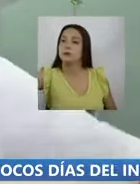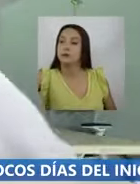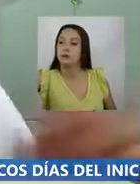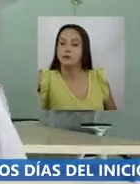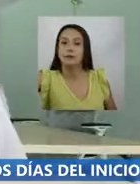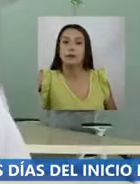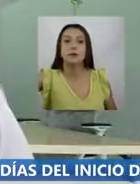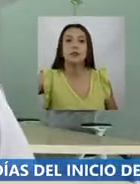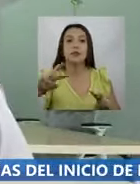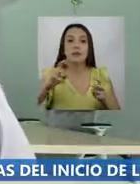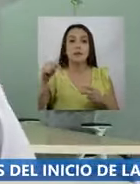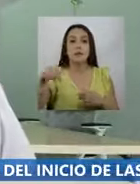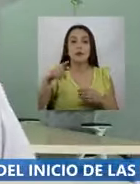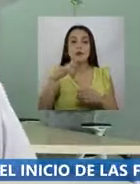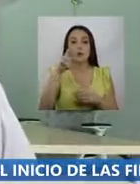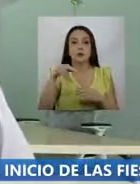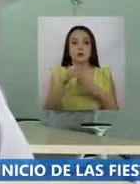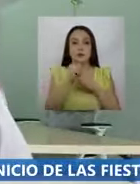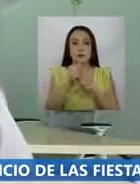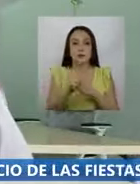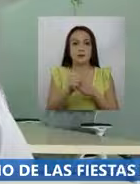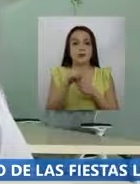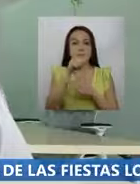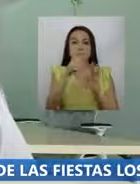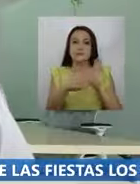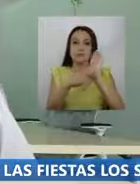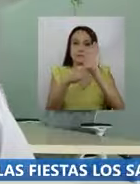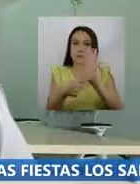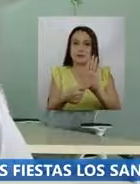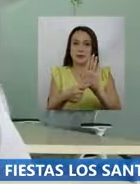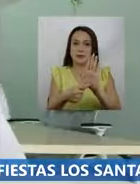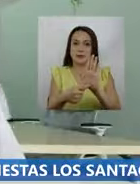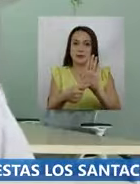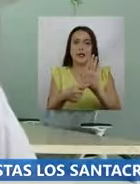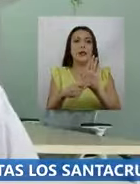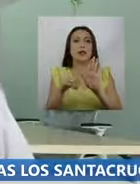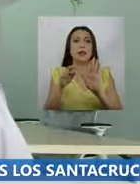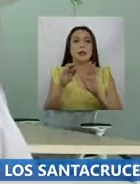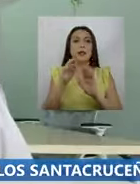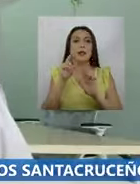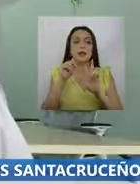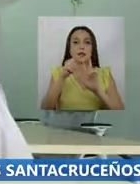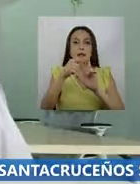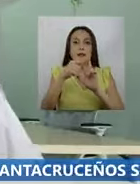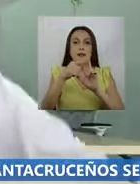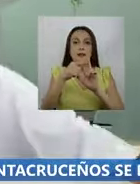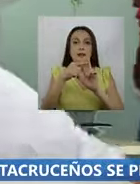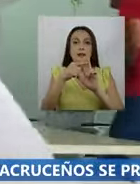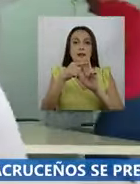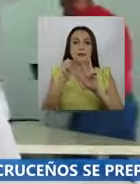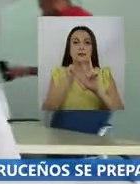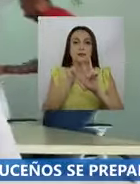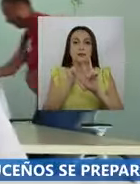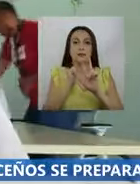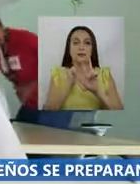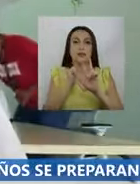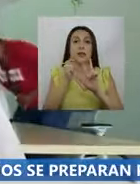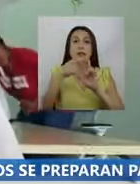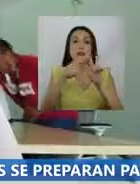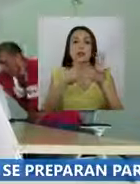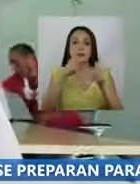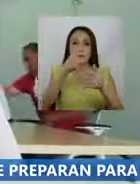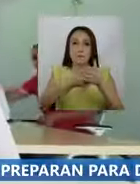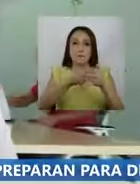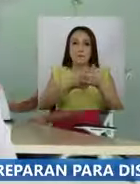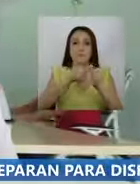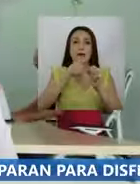aquí Costa Rica Manda, que ellos presentaron la semana anterior 3 apelaciones para